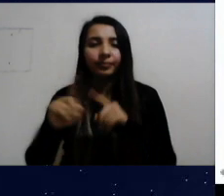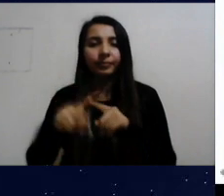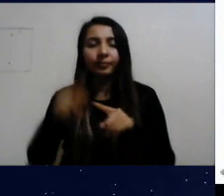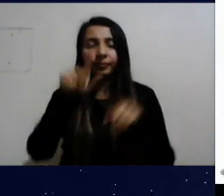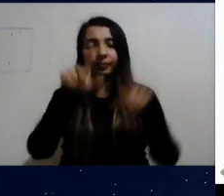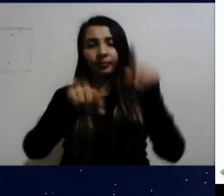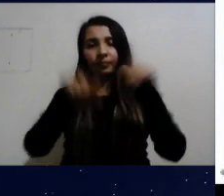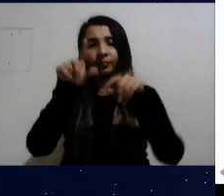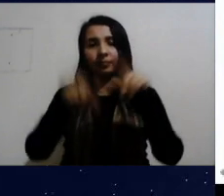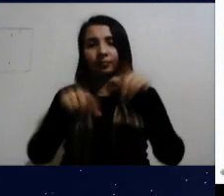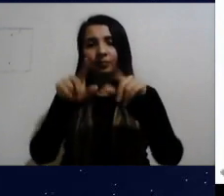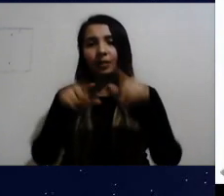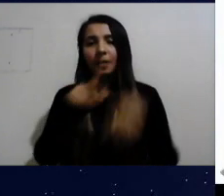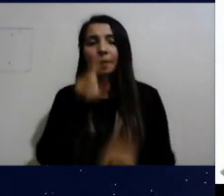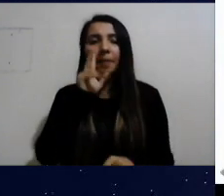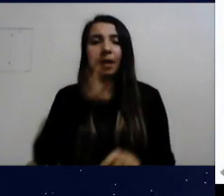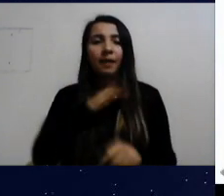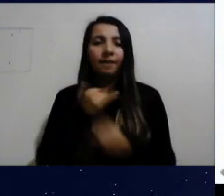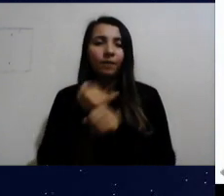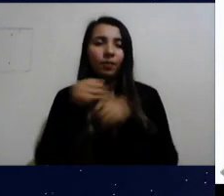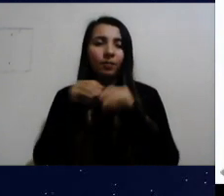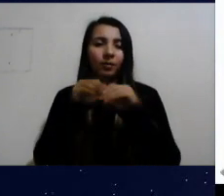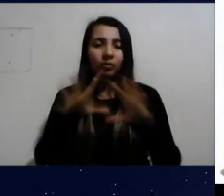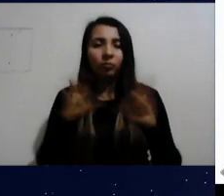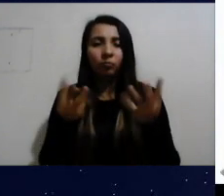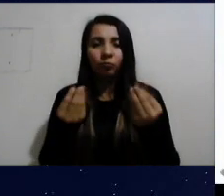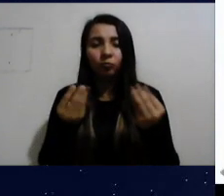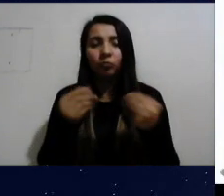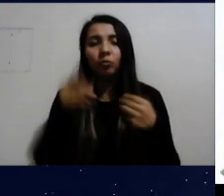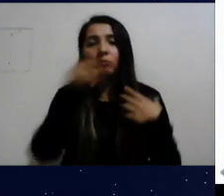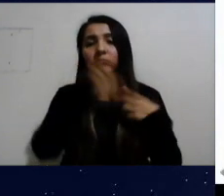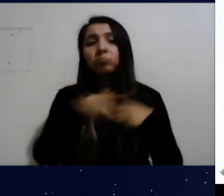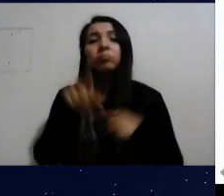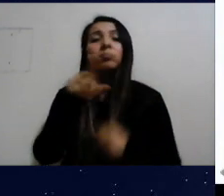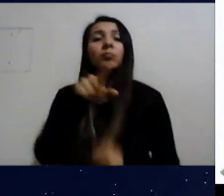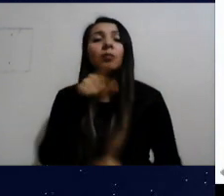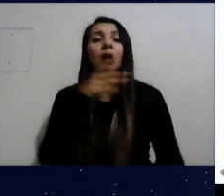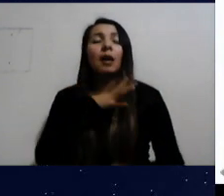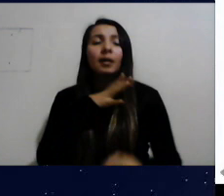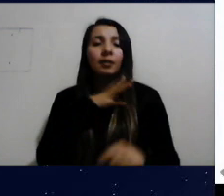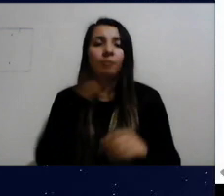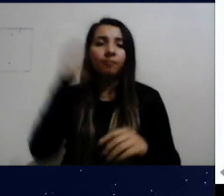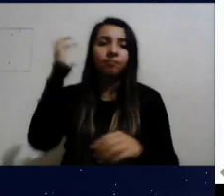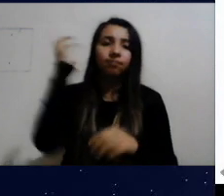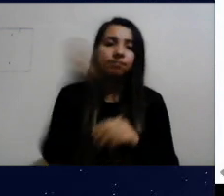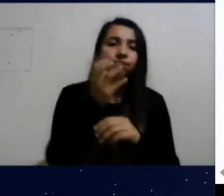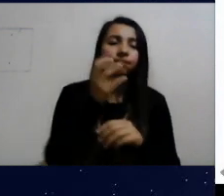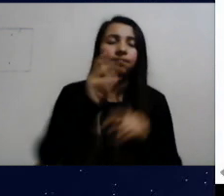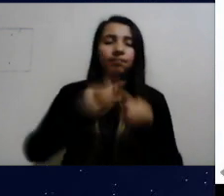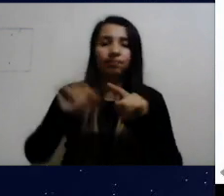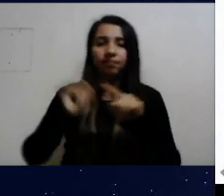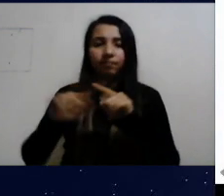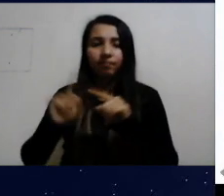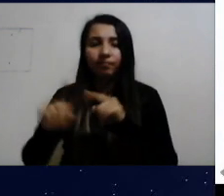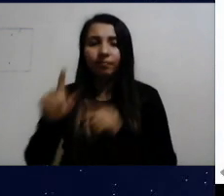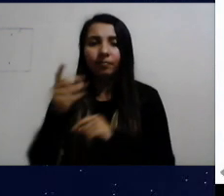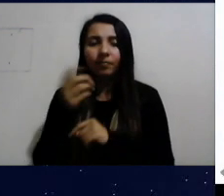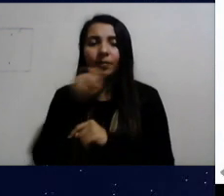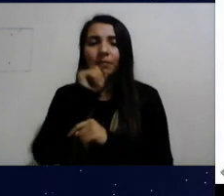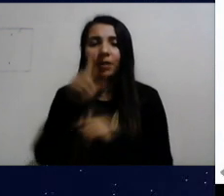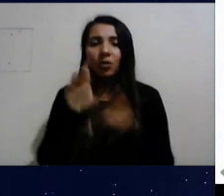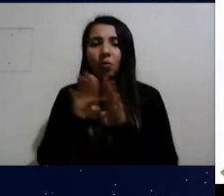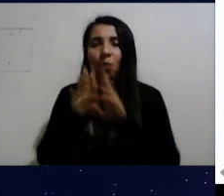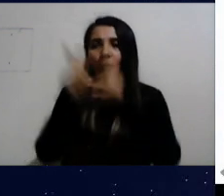tenéis, esta gráfica contiene mucha información. Aquí tenéis todos los meteoritos, las condritas